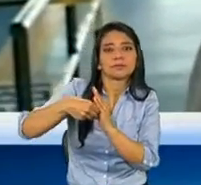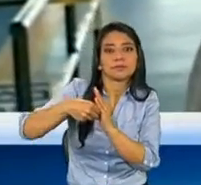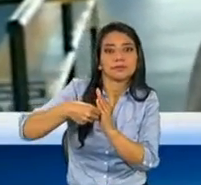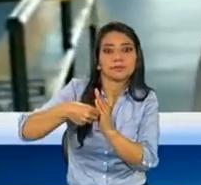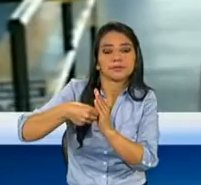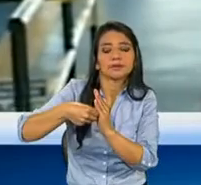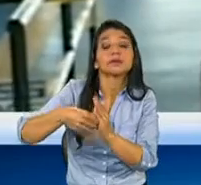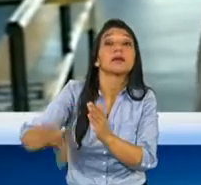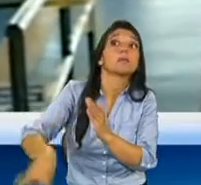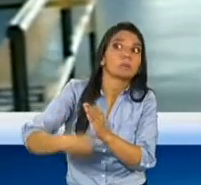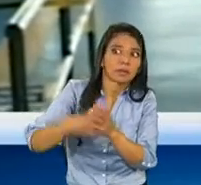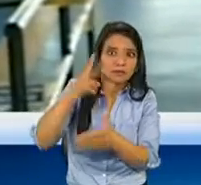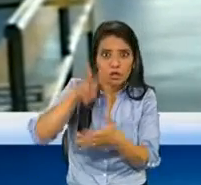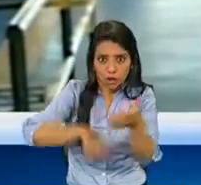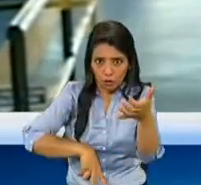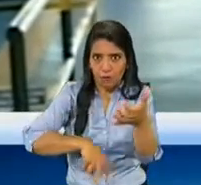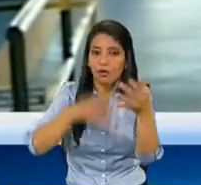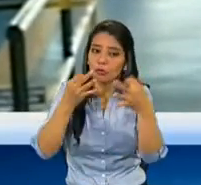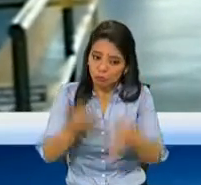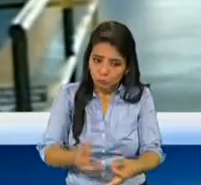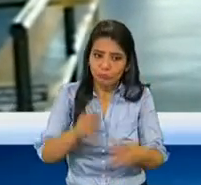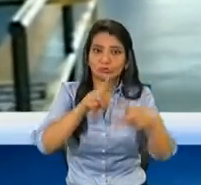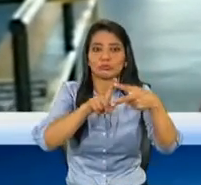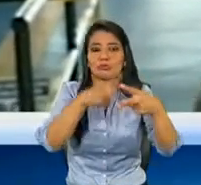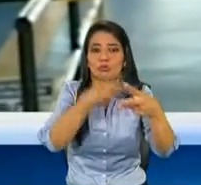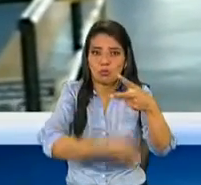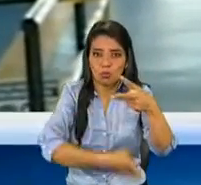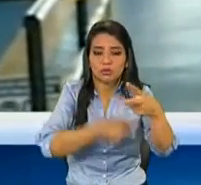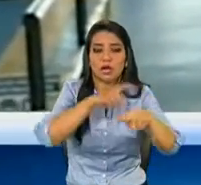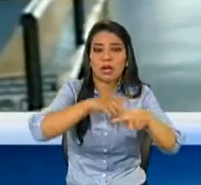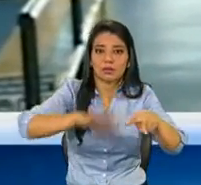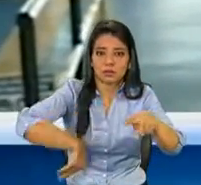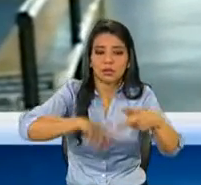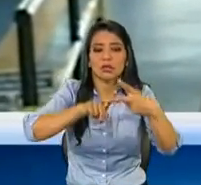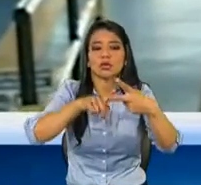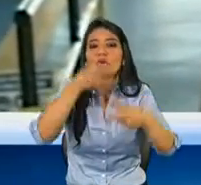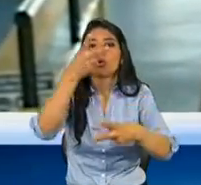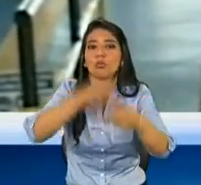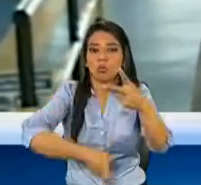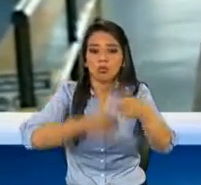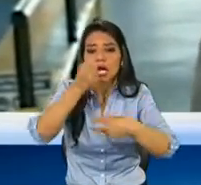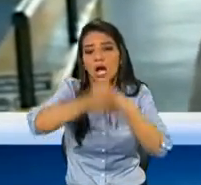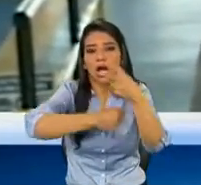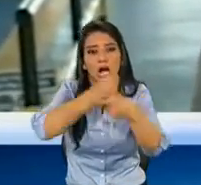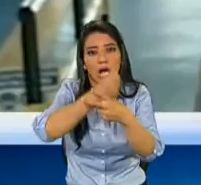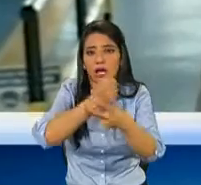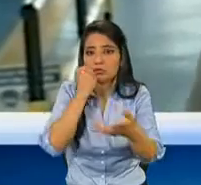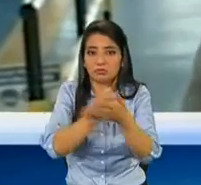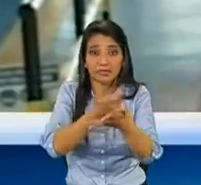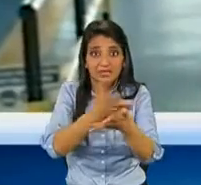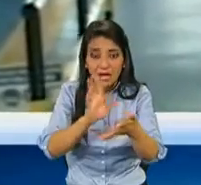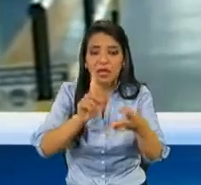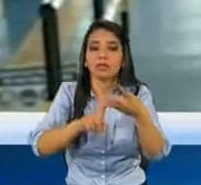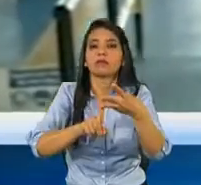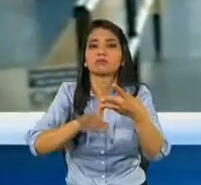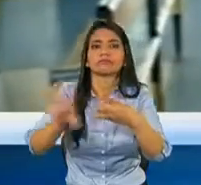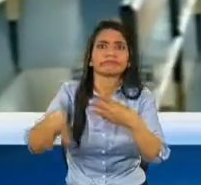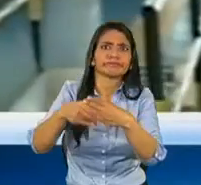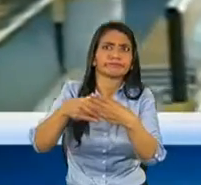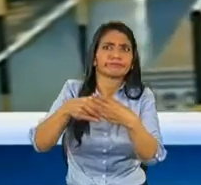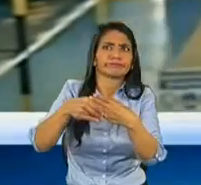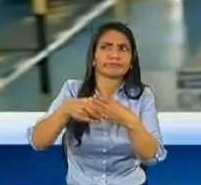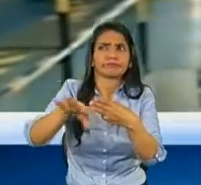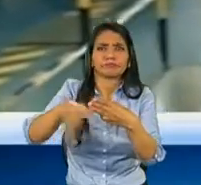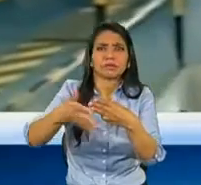también la multa por no haber matriculado en el año así como también si no pasó la revisión técnica vehicular una multa adicional en total esta multa